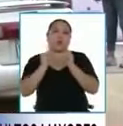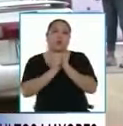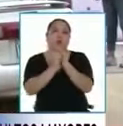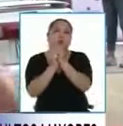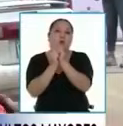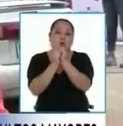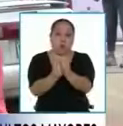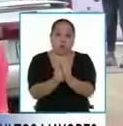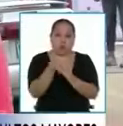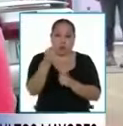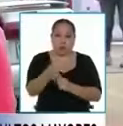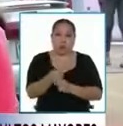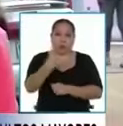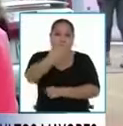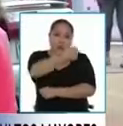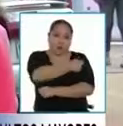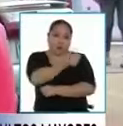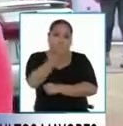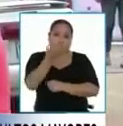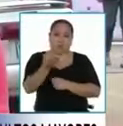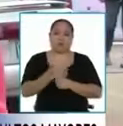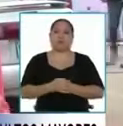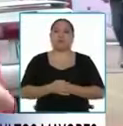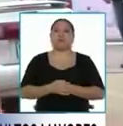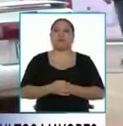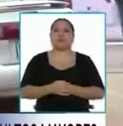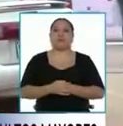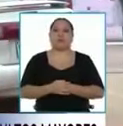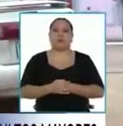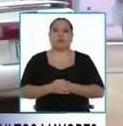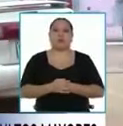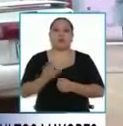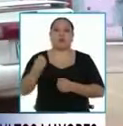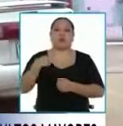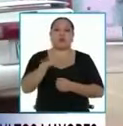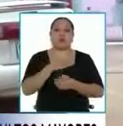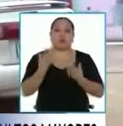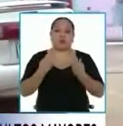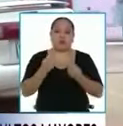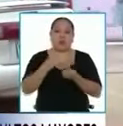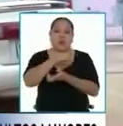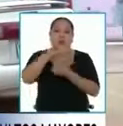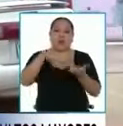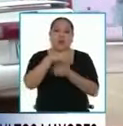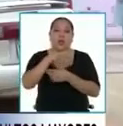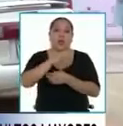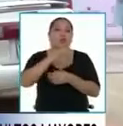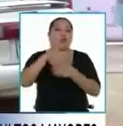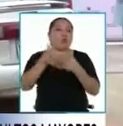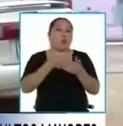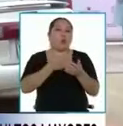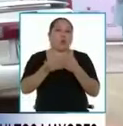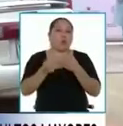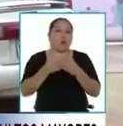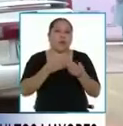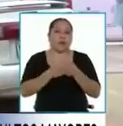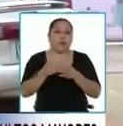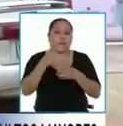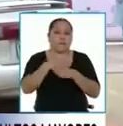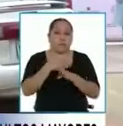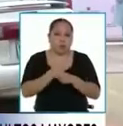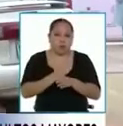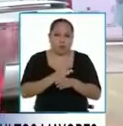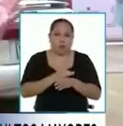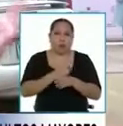los pueda acompañar a un vacunatorio. Entonces, estamos tratando de combinar todas las estrategias, siempre